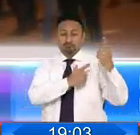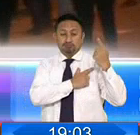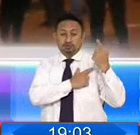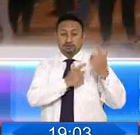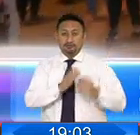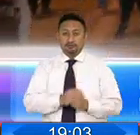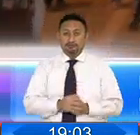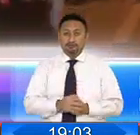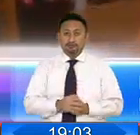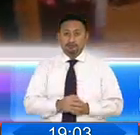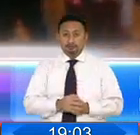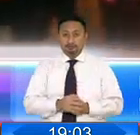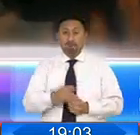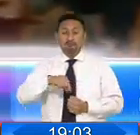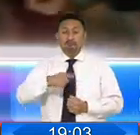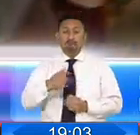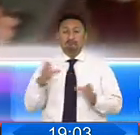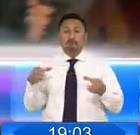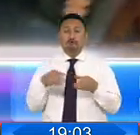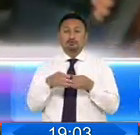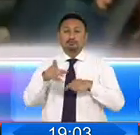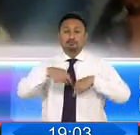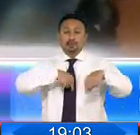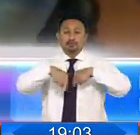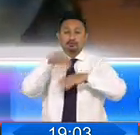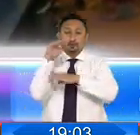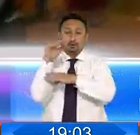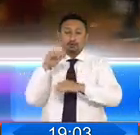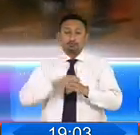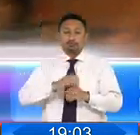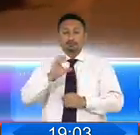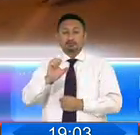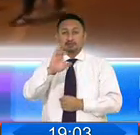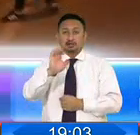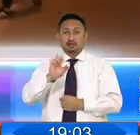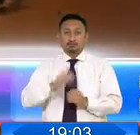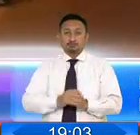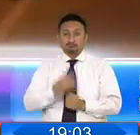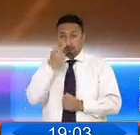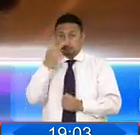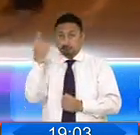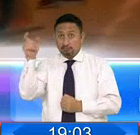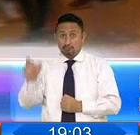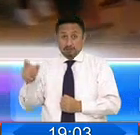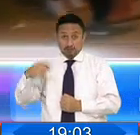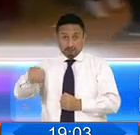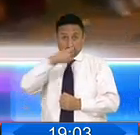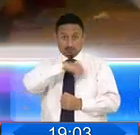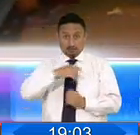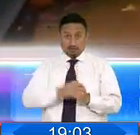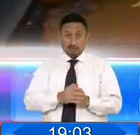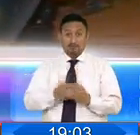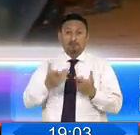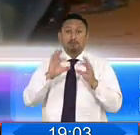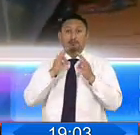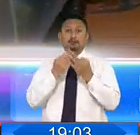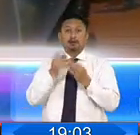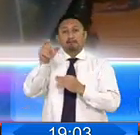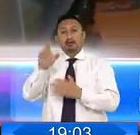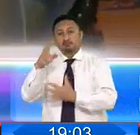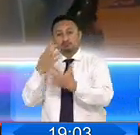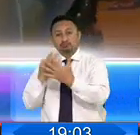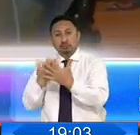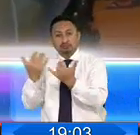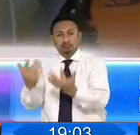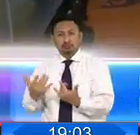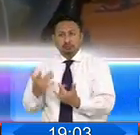y sobre todo de la Comisión de Tránsito del Ecuador. Lo que ustedes ven son familiares también de los PPLs que están aquí pendientes de la expectativa de lo